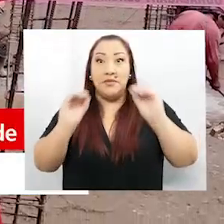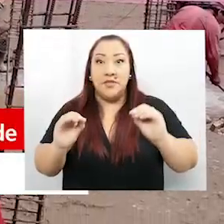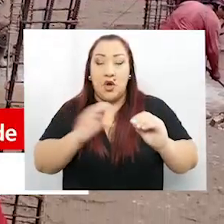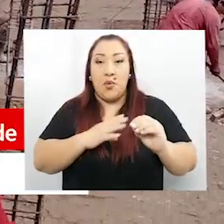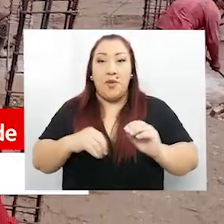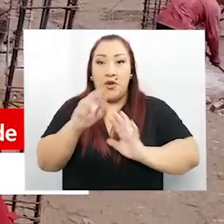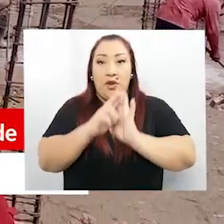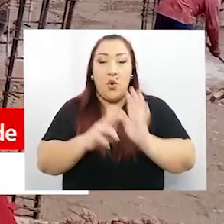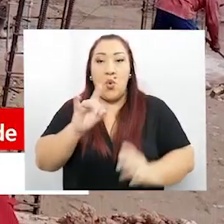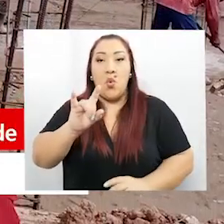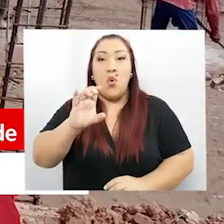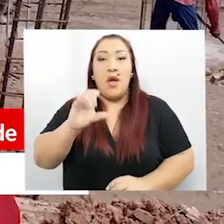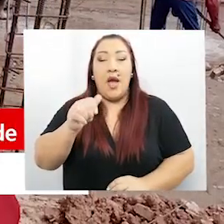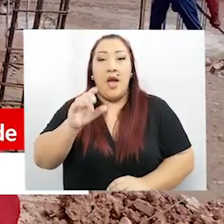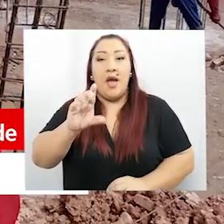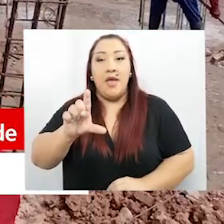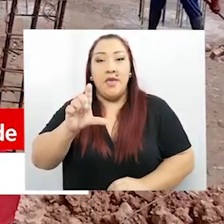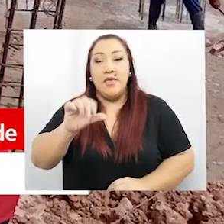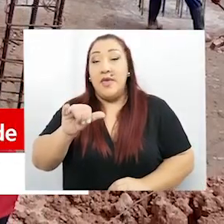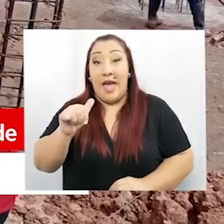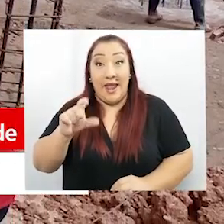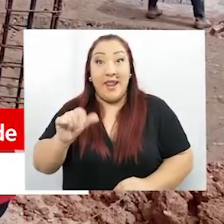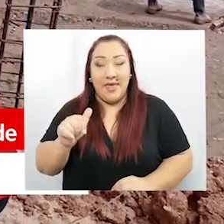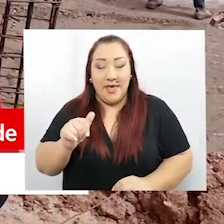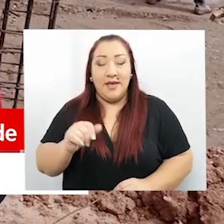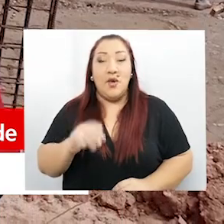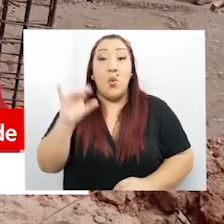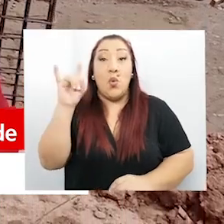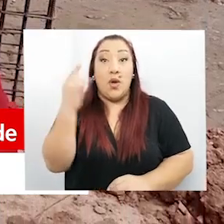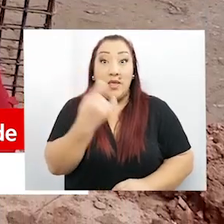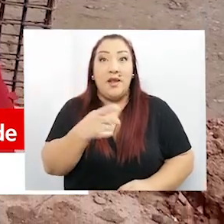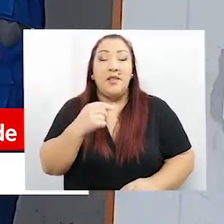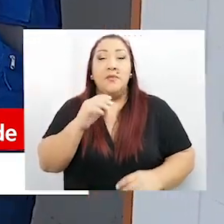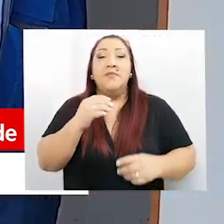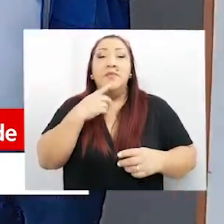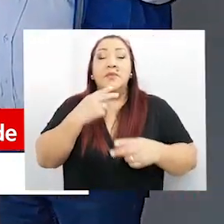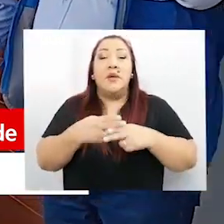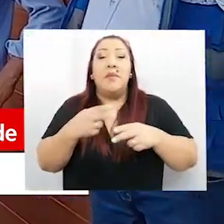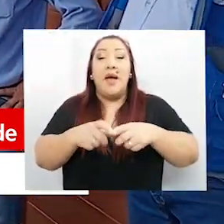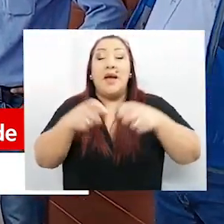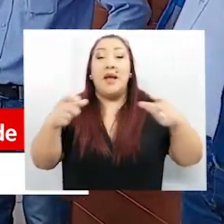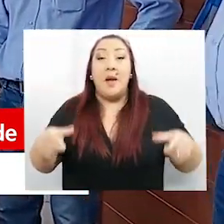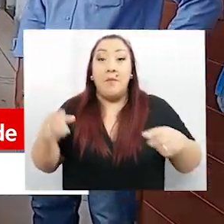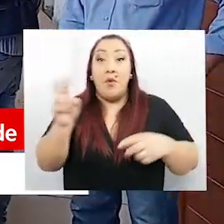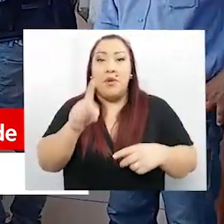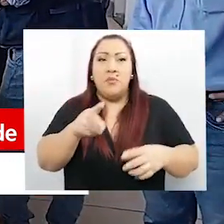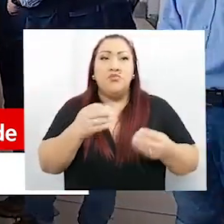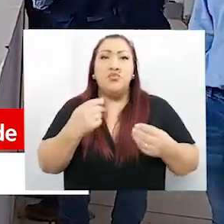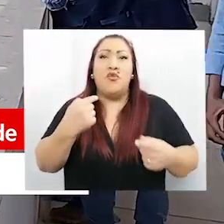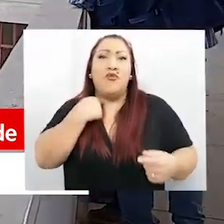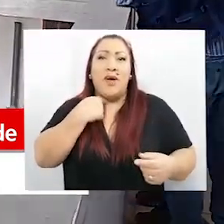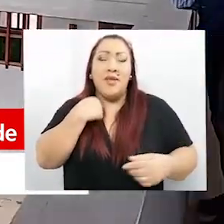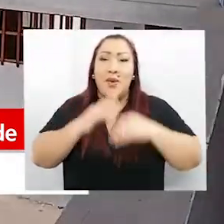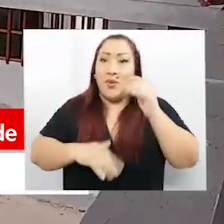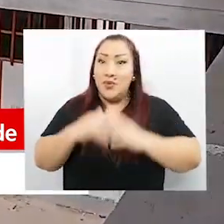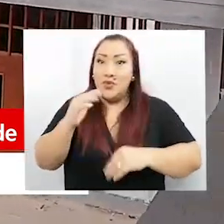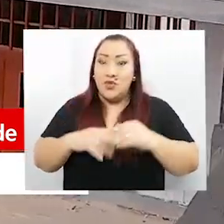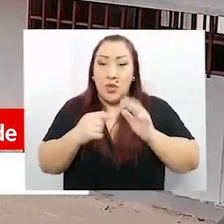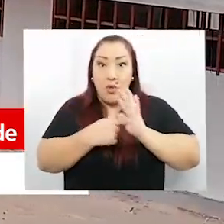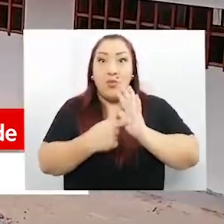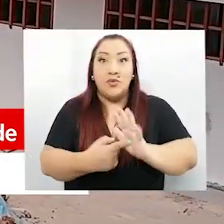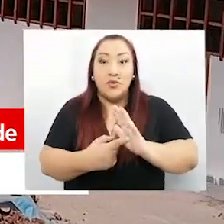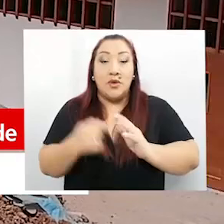Alertamos al gobierno regional de Ucayali que el colegio La Victoria, ubicado en el distrito de Campo Verde, presenta fallas en su